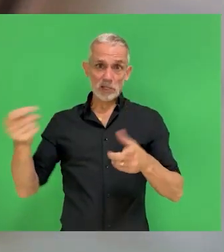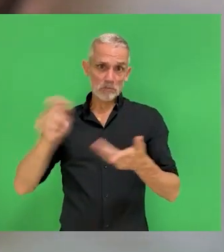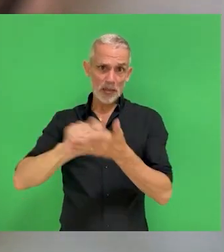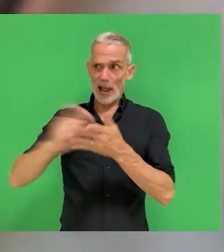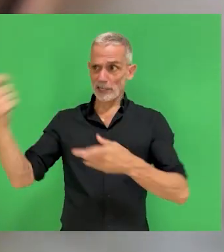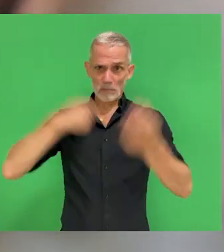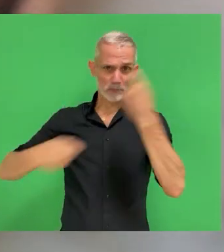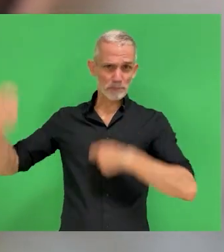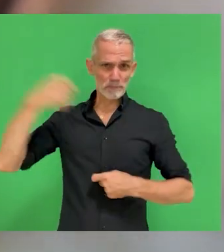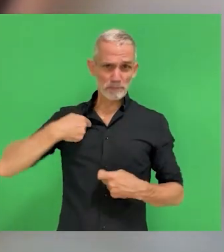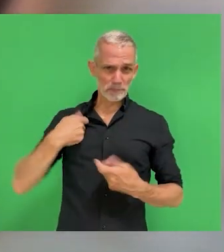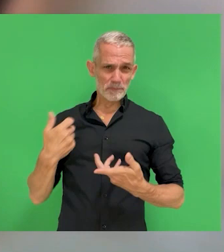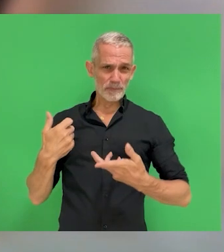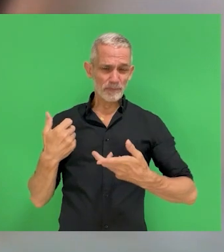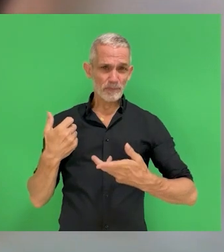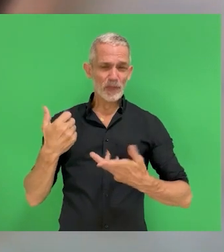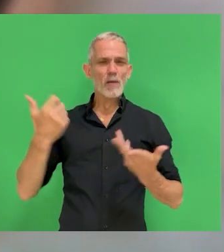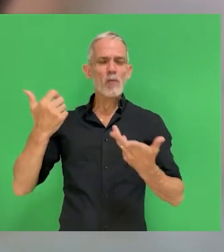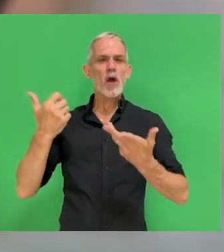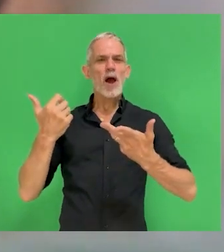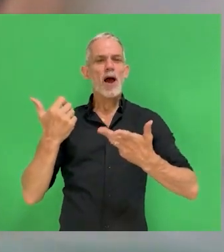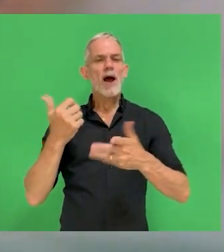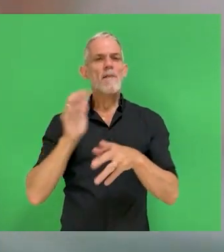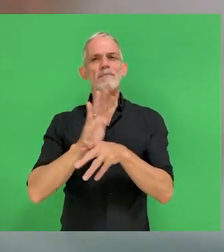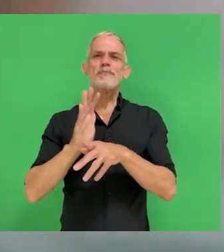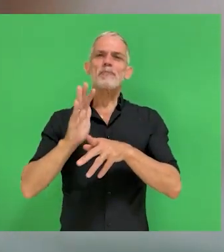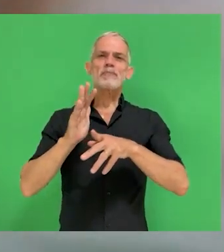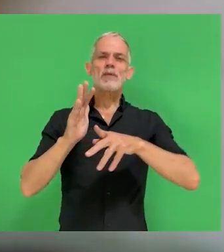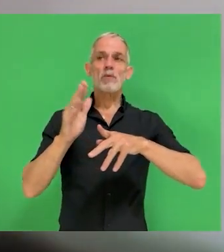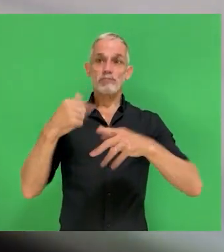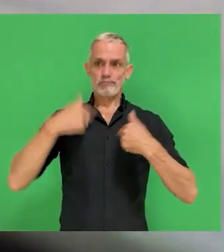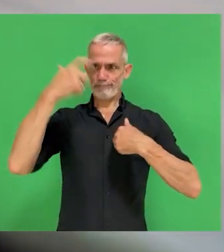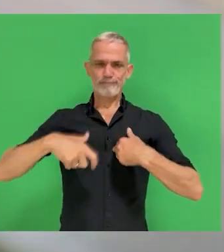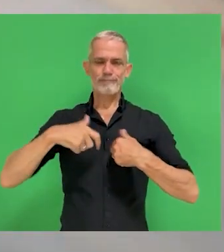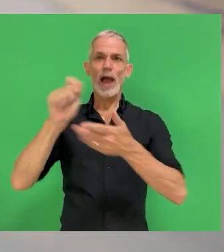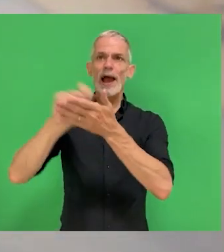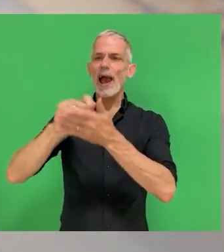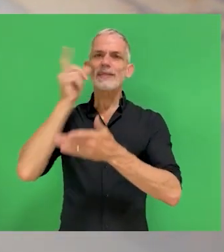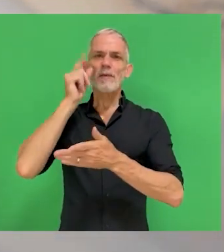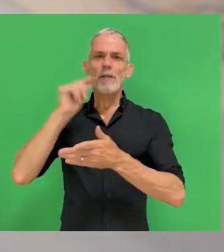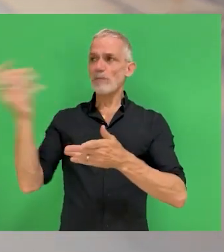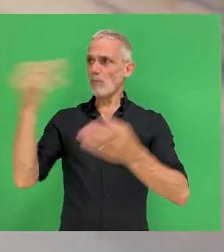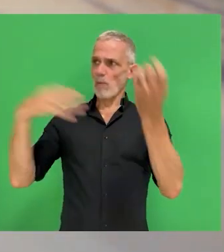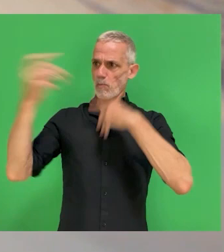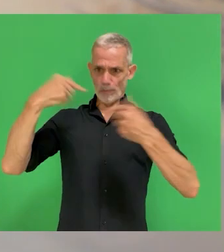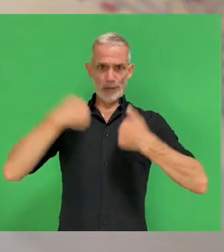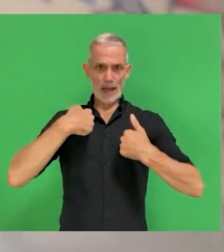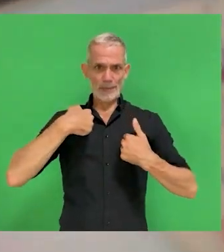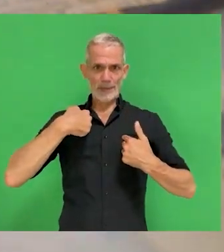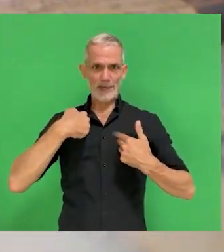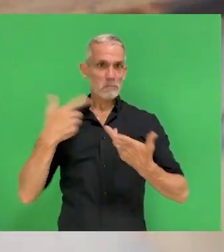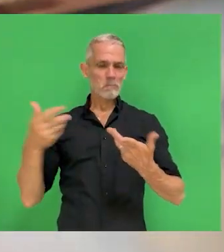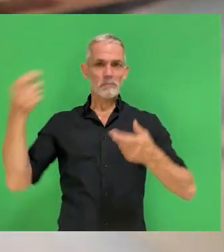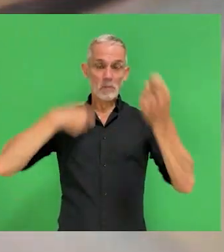cartas, empecé a hacer como una especie de receptor de banco de cartas de mi papá, cartas